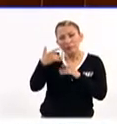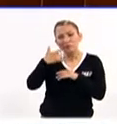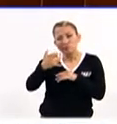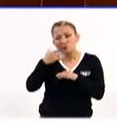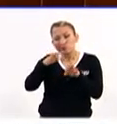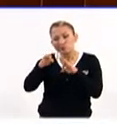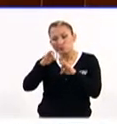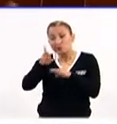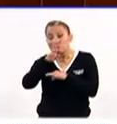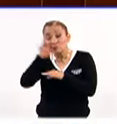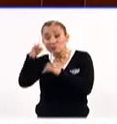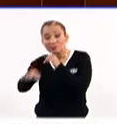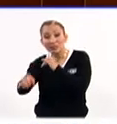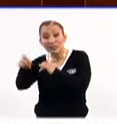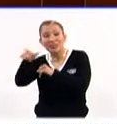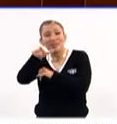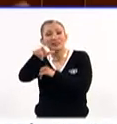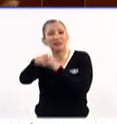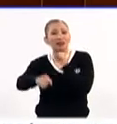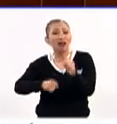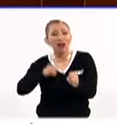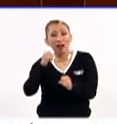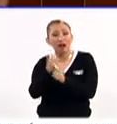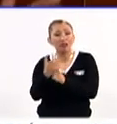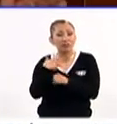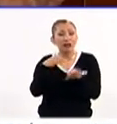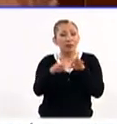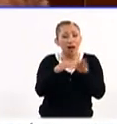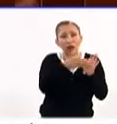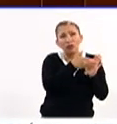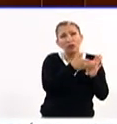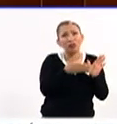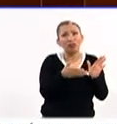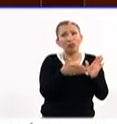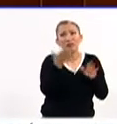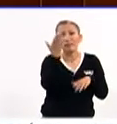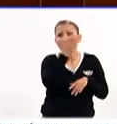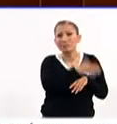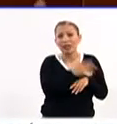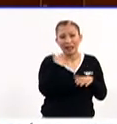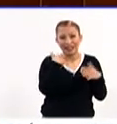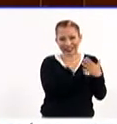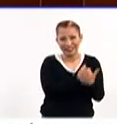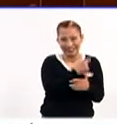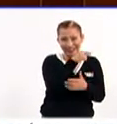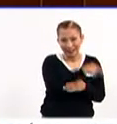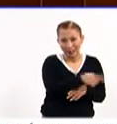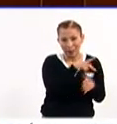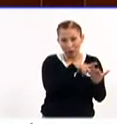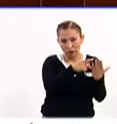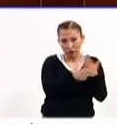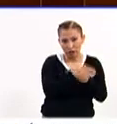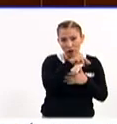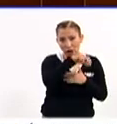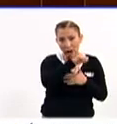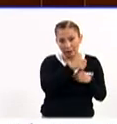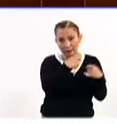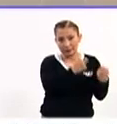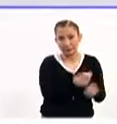esfuerzo, prácticamente 17 años de trabajo desde que ganamos el proyecto de la